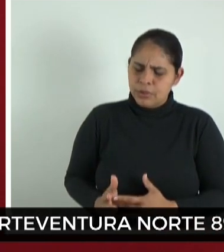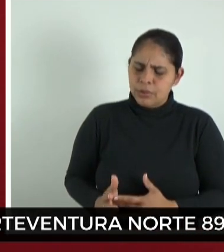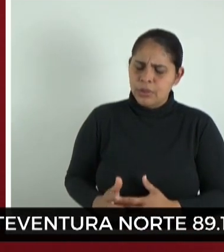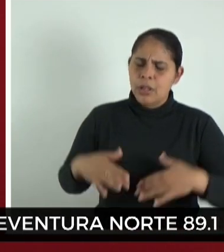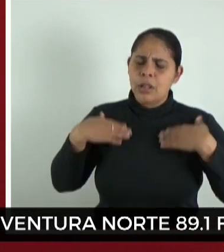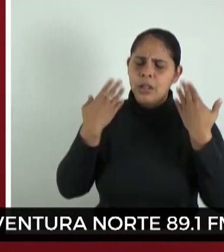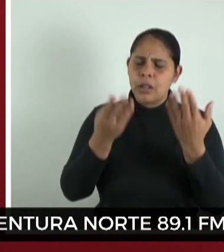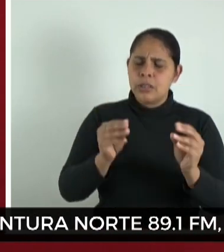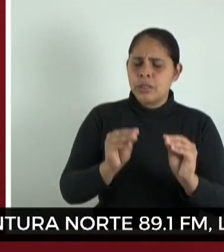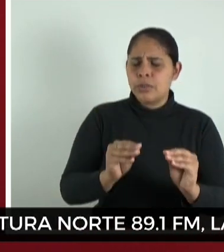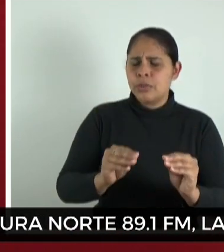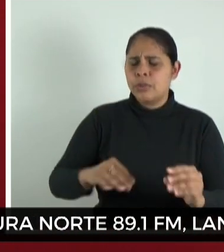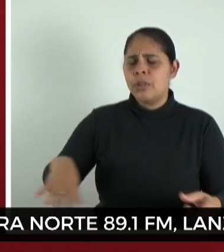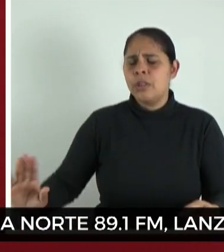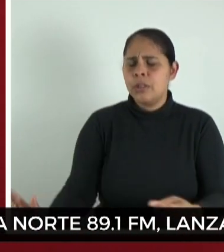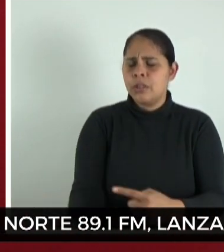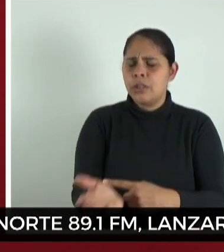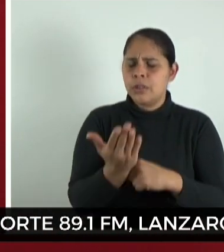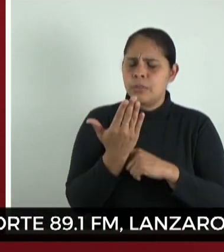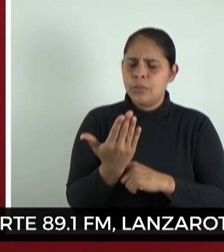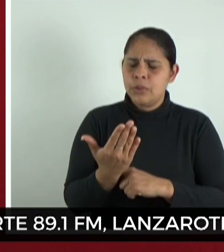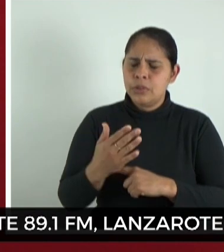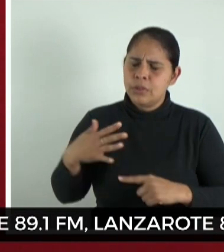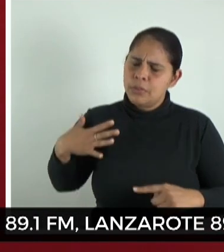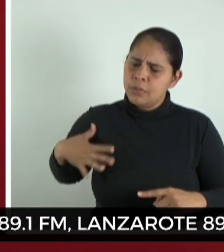demuestra tu gracia. Por favor,